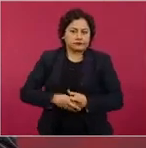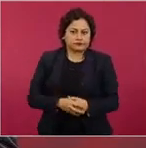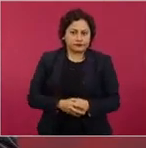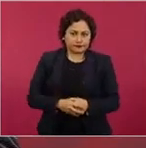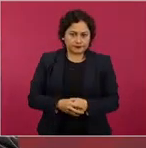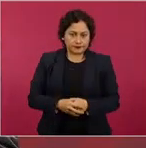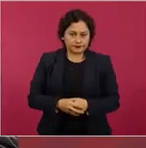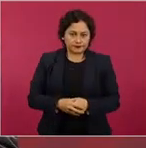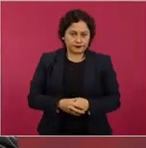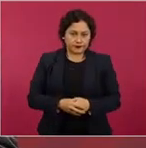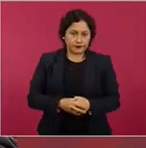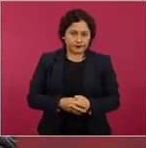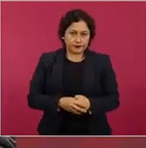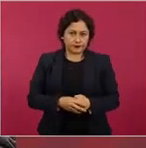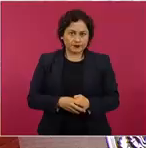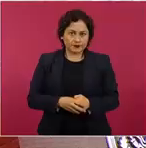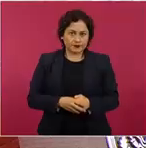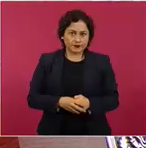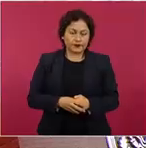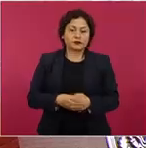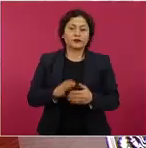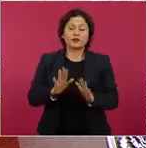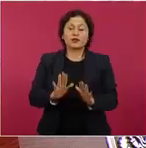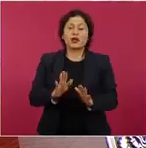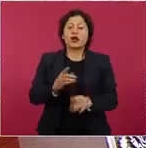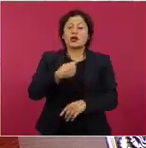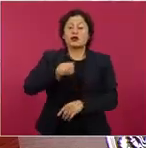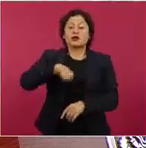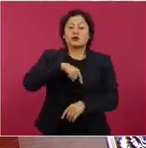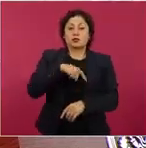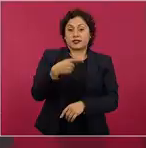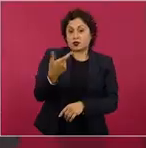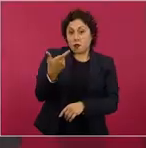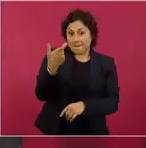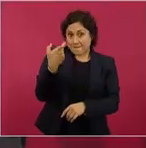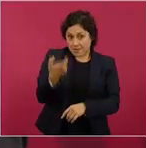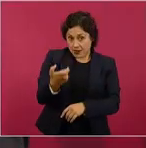en cuanto a nuestra moneda, en cuanto al peso,